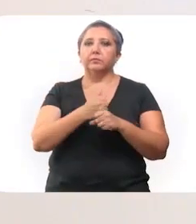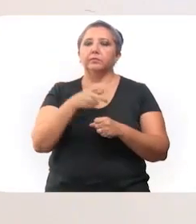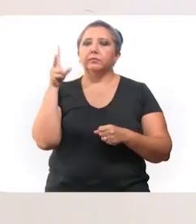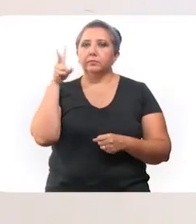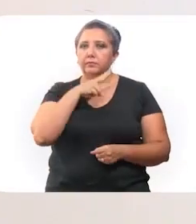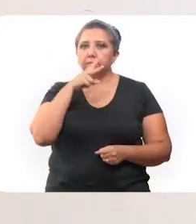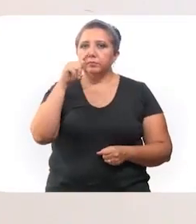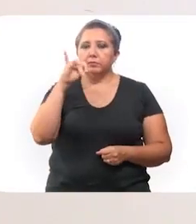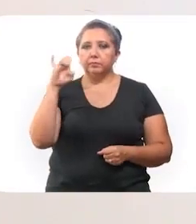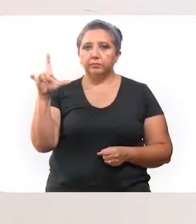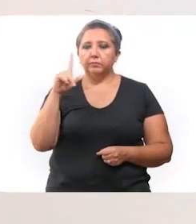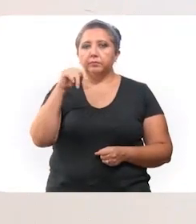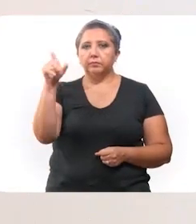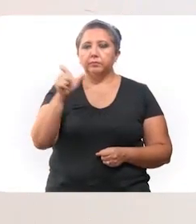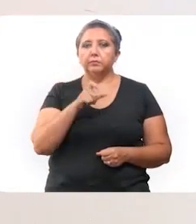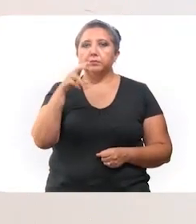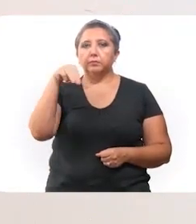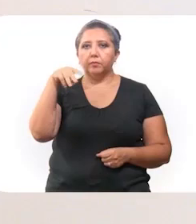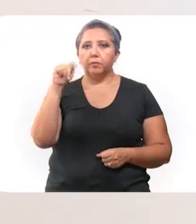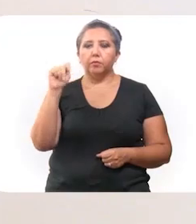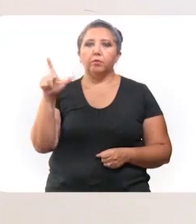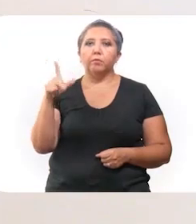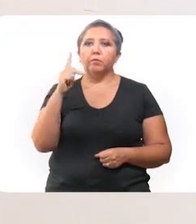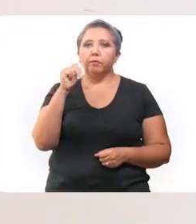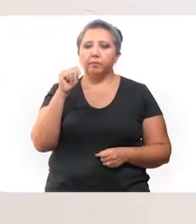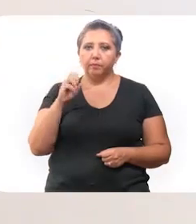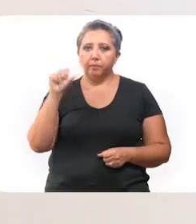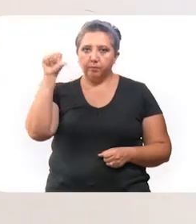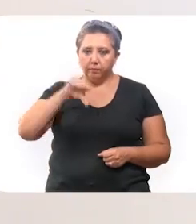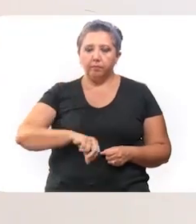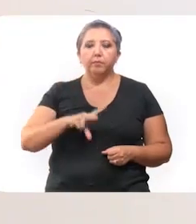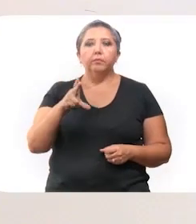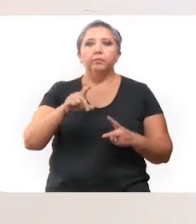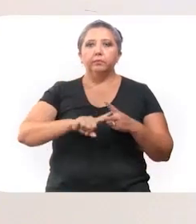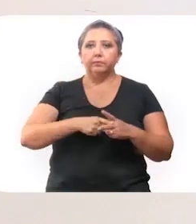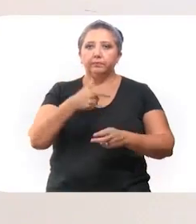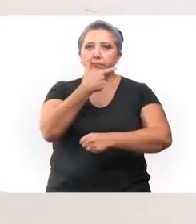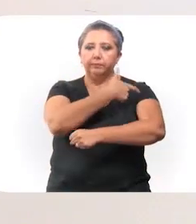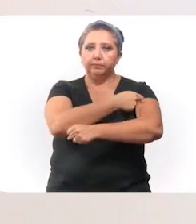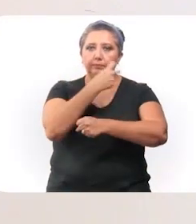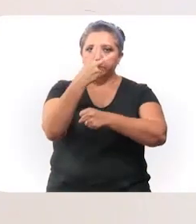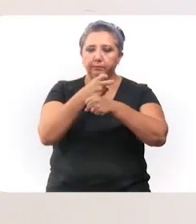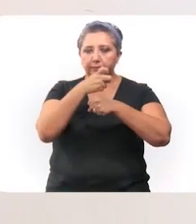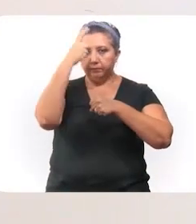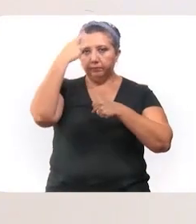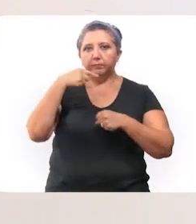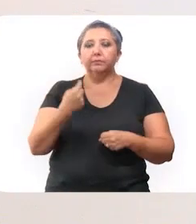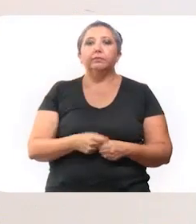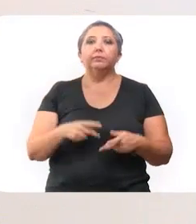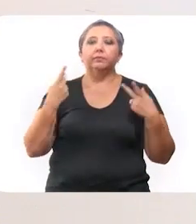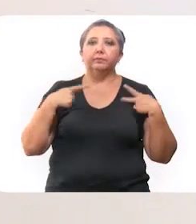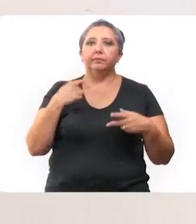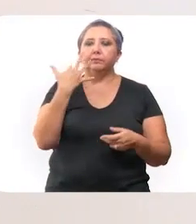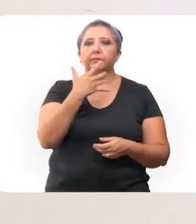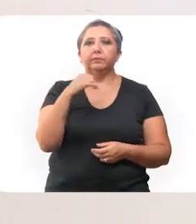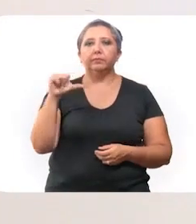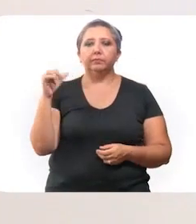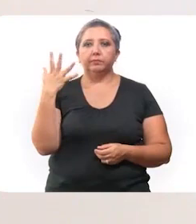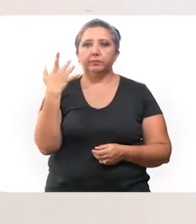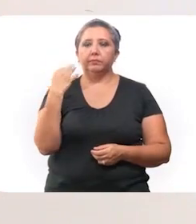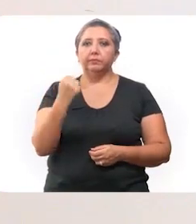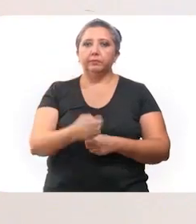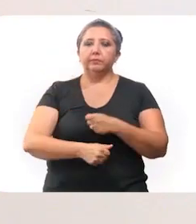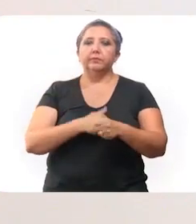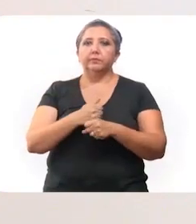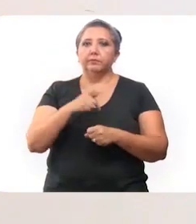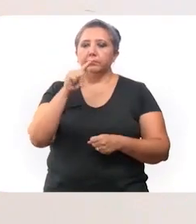de Valladolid, Ticul, Tecash, Motul y Peto. Hoy también inició la aplicación de segundas dosis de vacunas a personas de 50 a